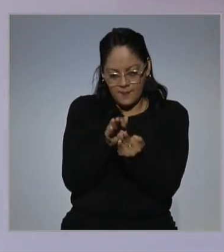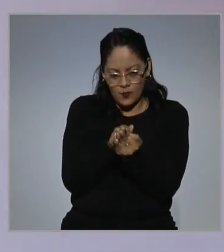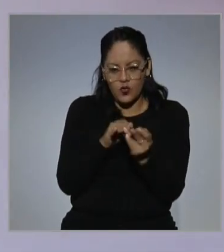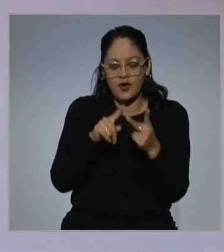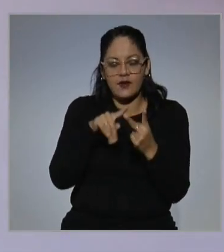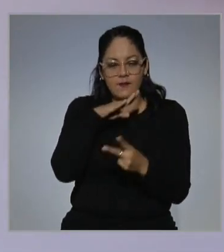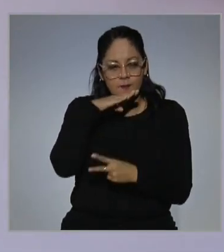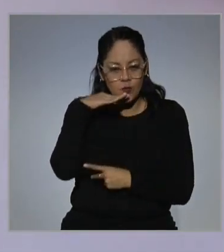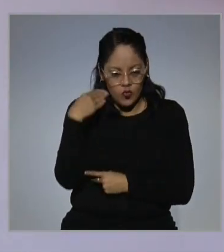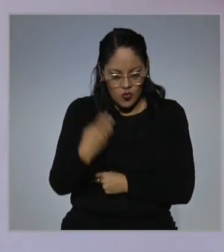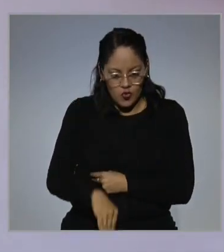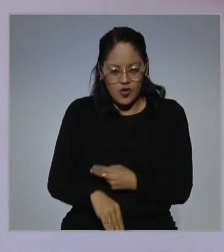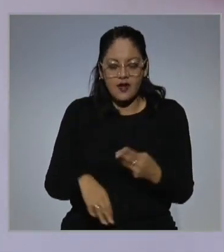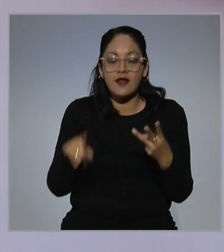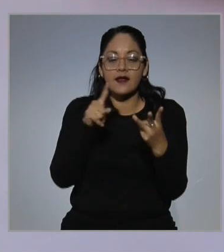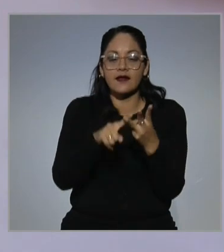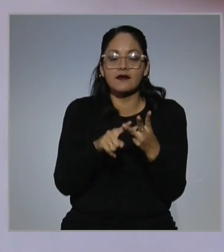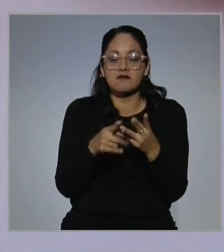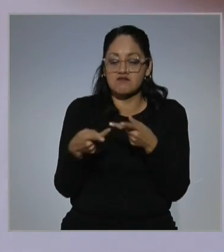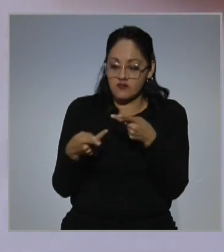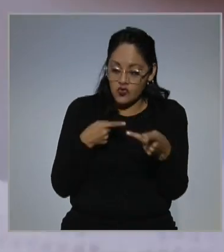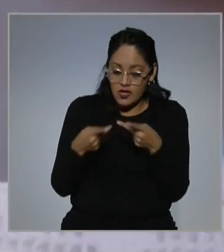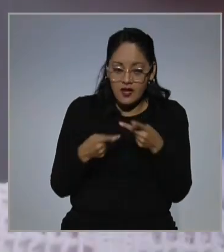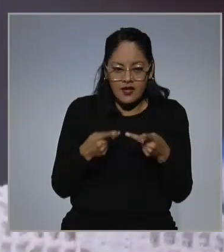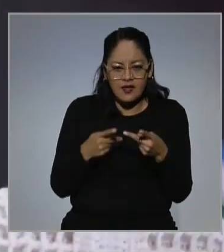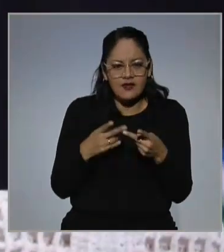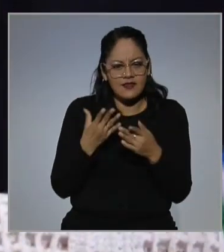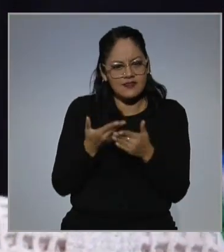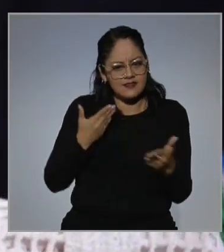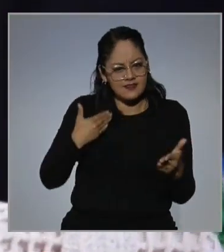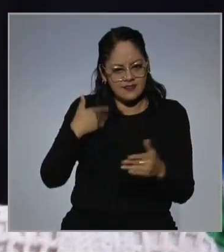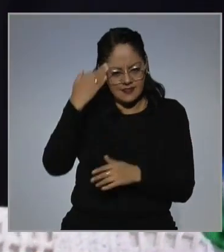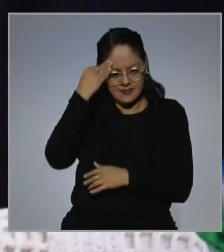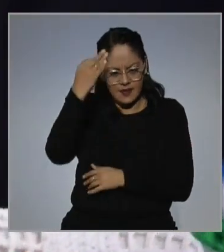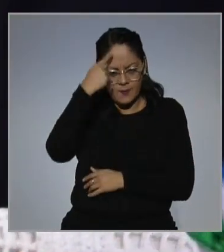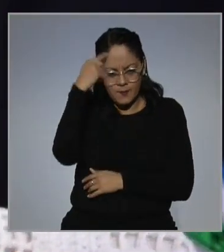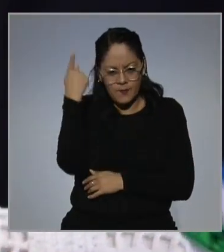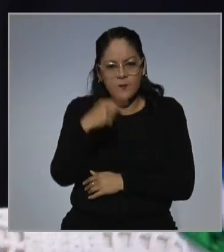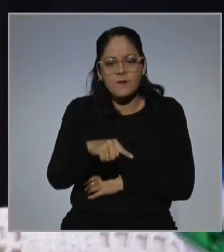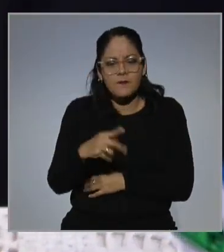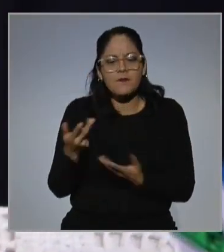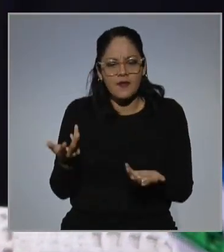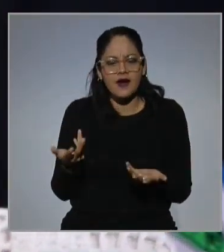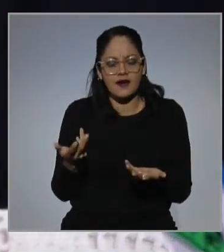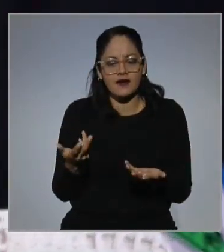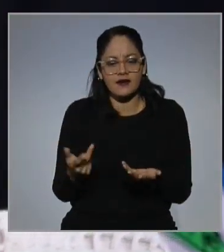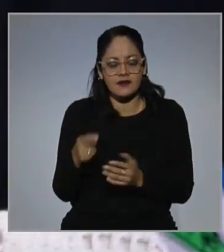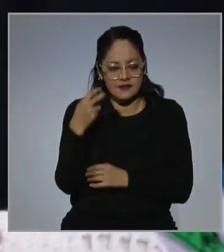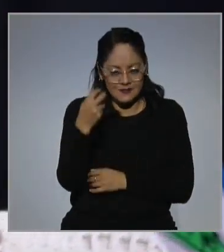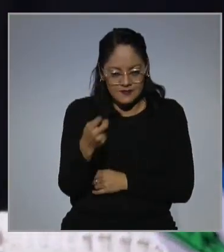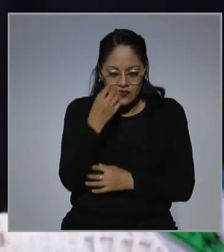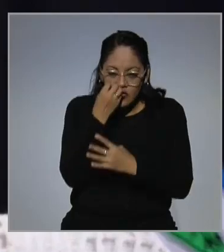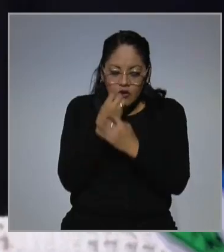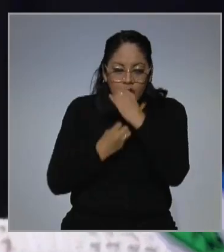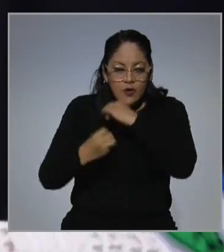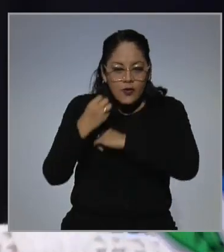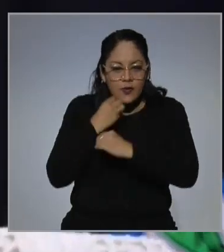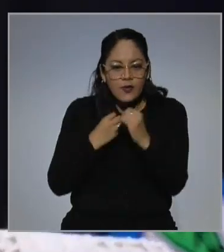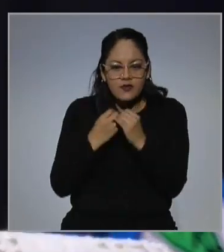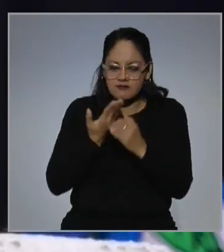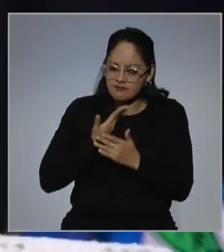el mole, se va preparando con mucho tiempo para tener ese tipo de alimentos